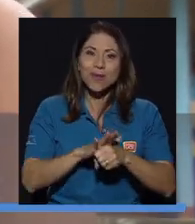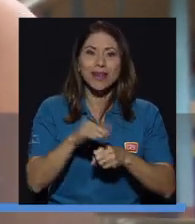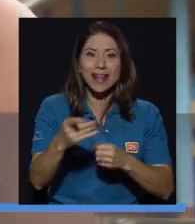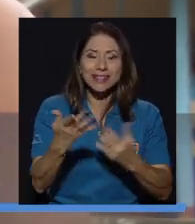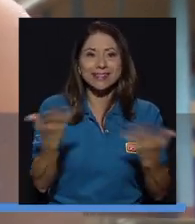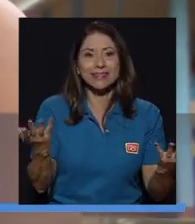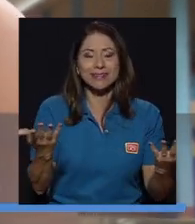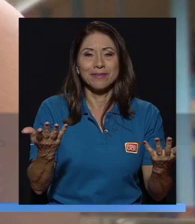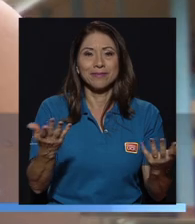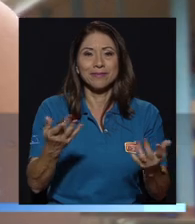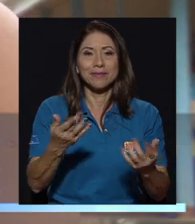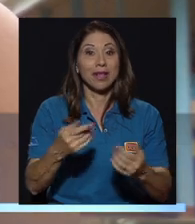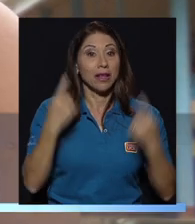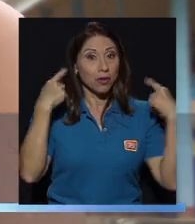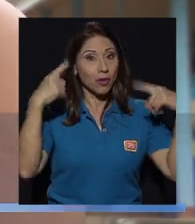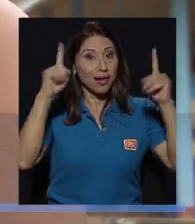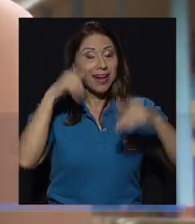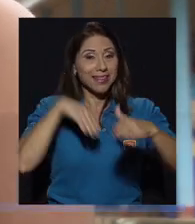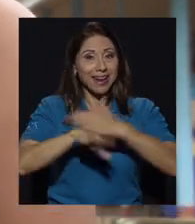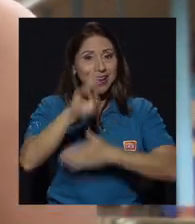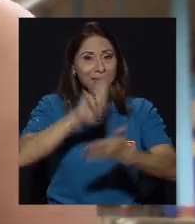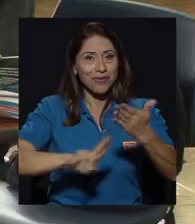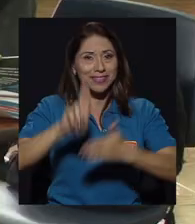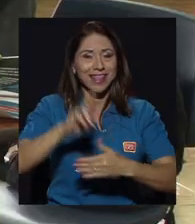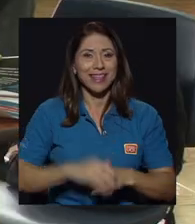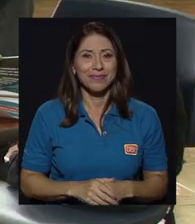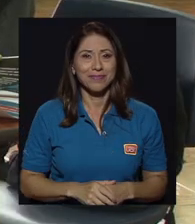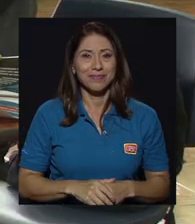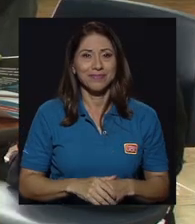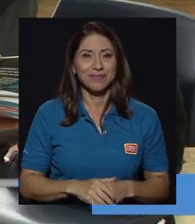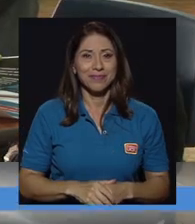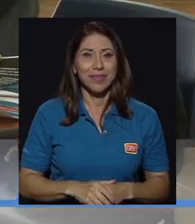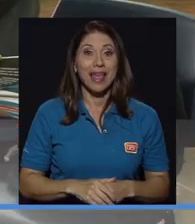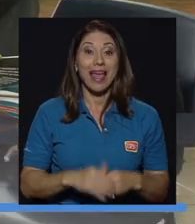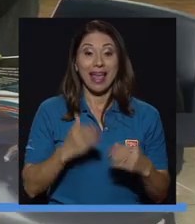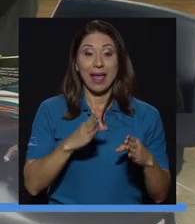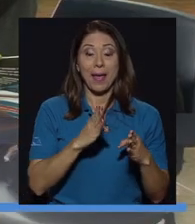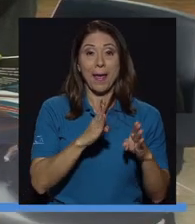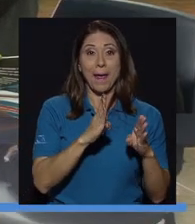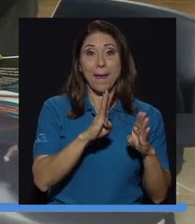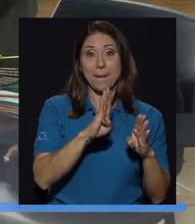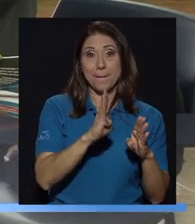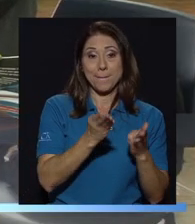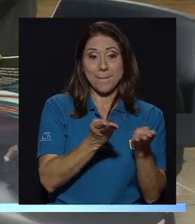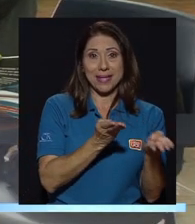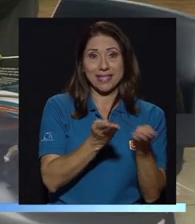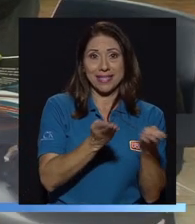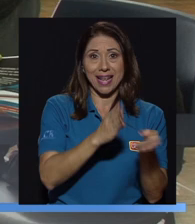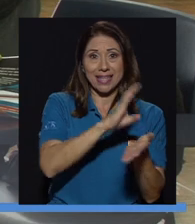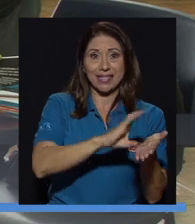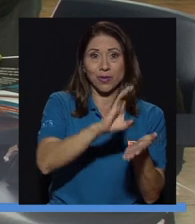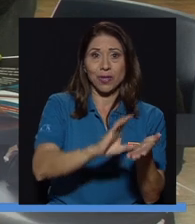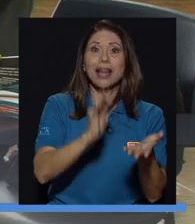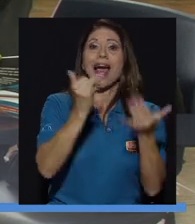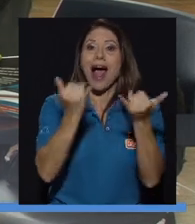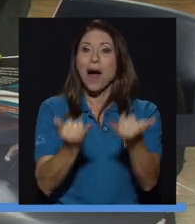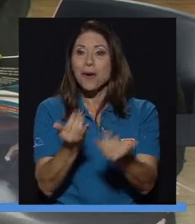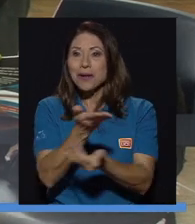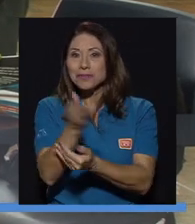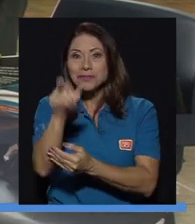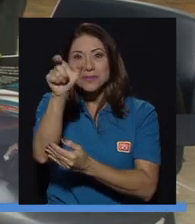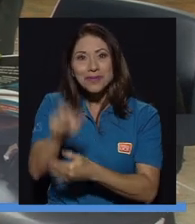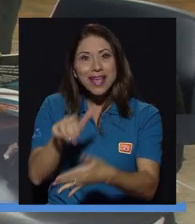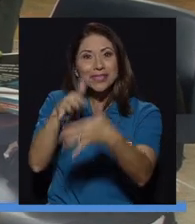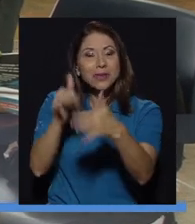cumplir esa meta, lograr entrar en la universidad. Pasar de ser bachiller de secundaria a convertirse en un estudiante elegible